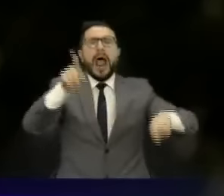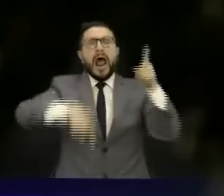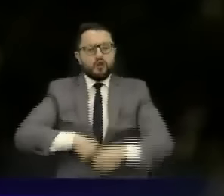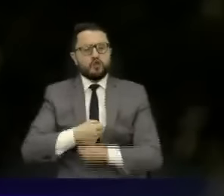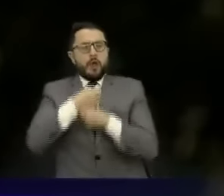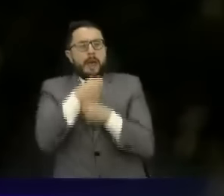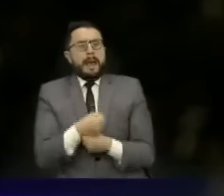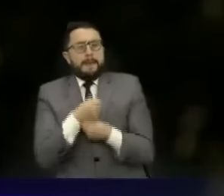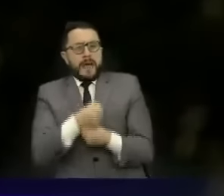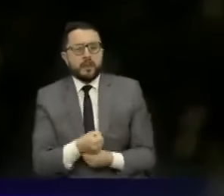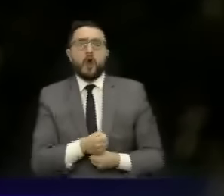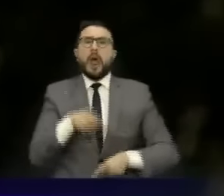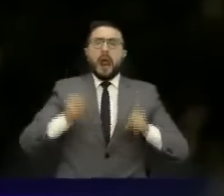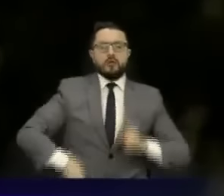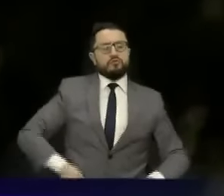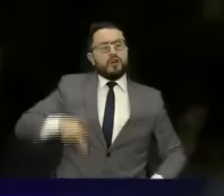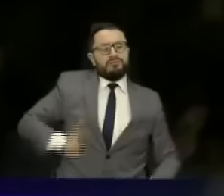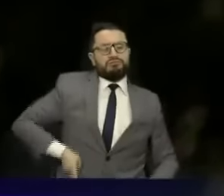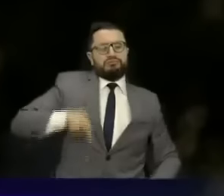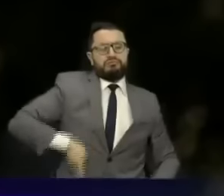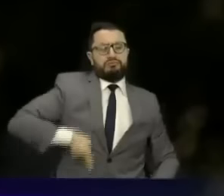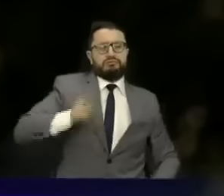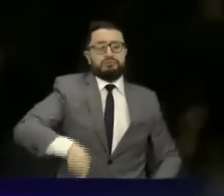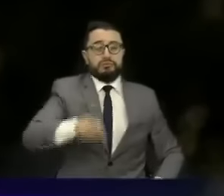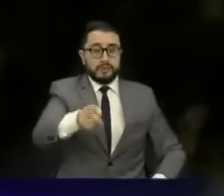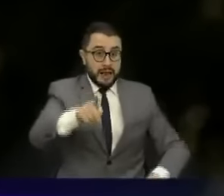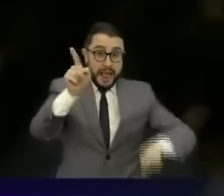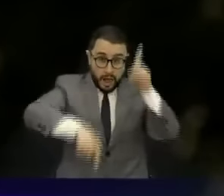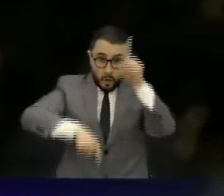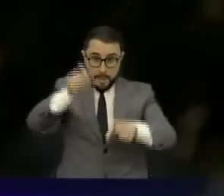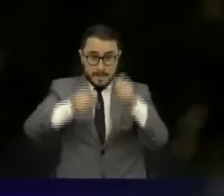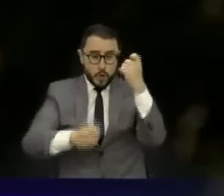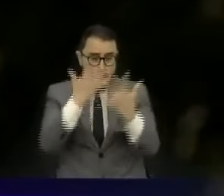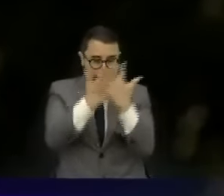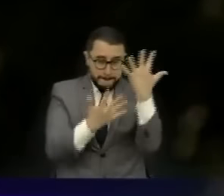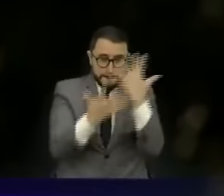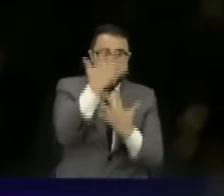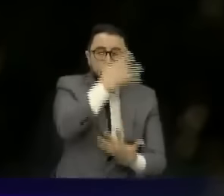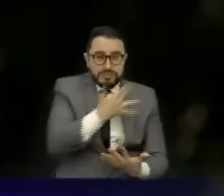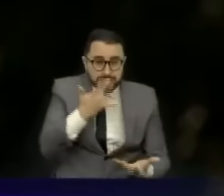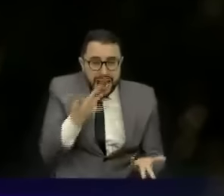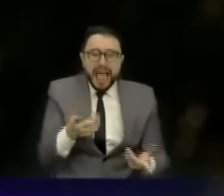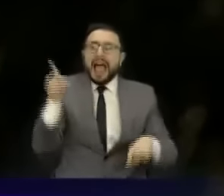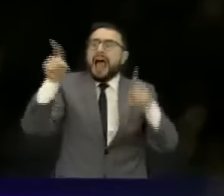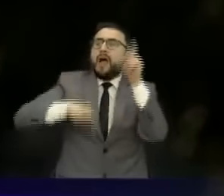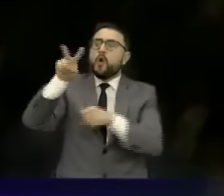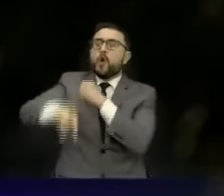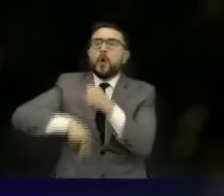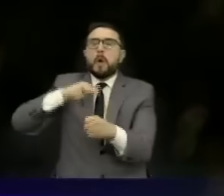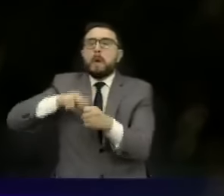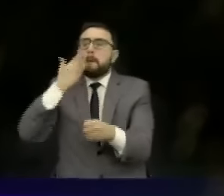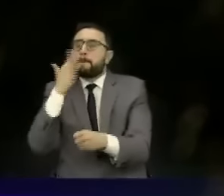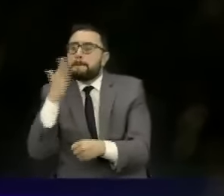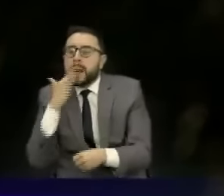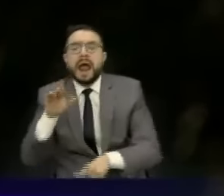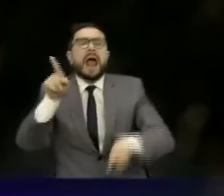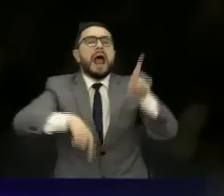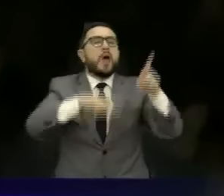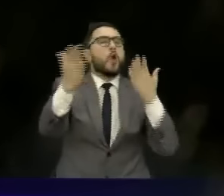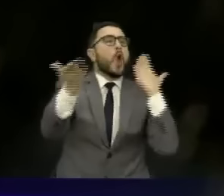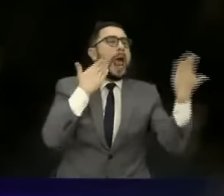en manos de seres que tenían las manos negras, que eran indígenas, que salían de los